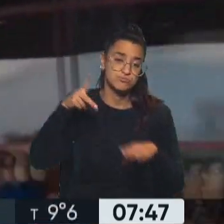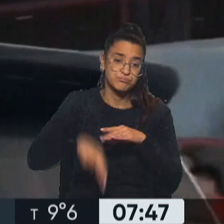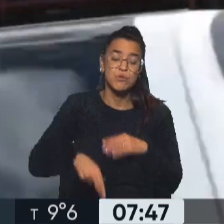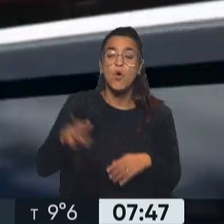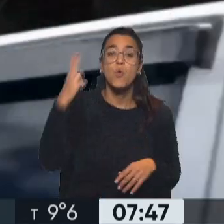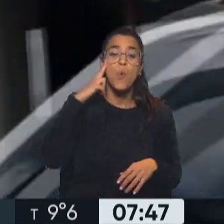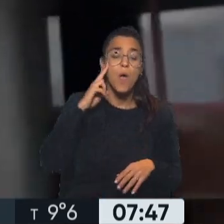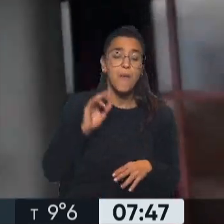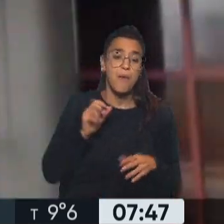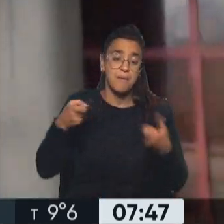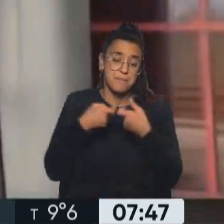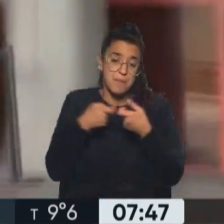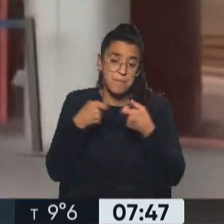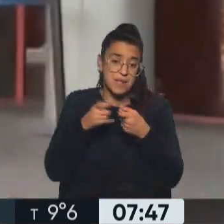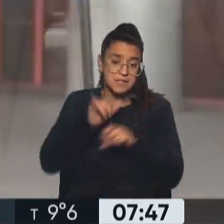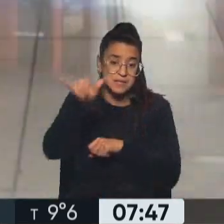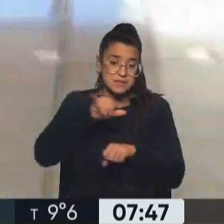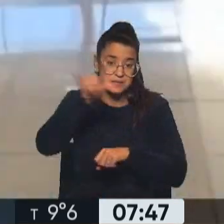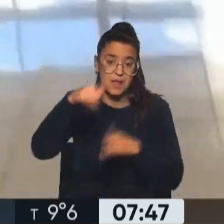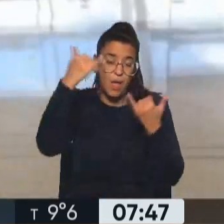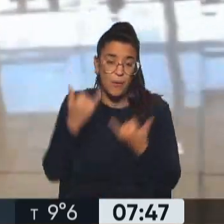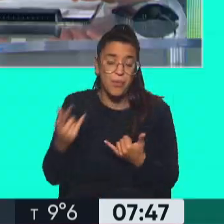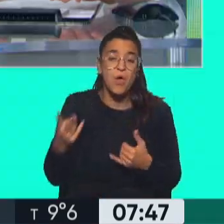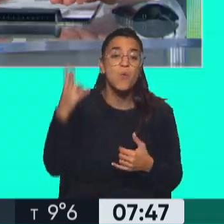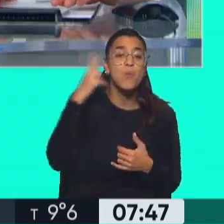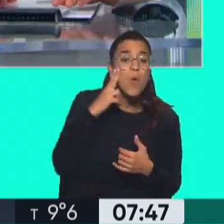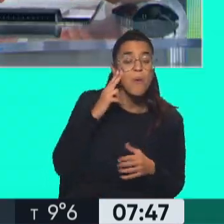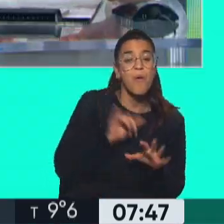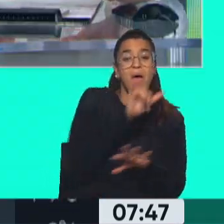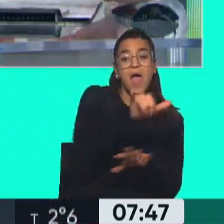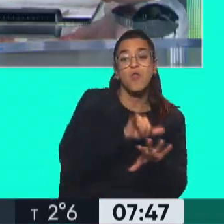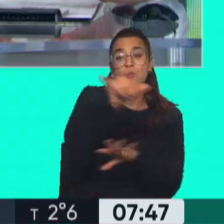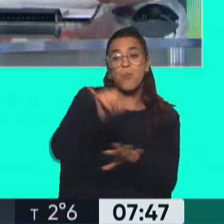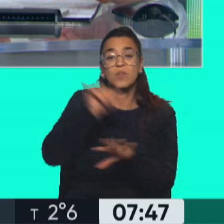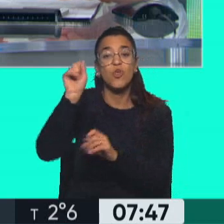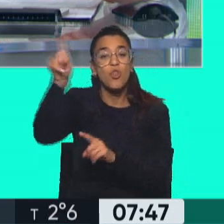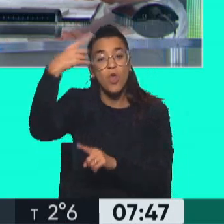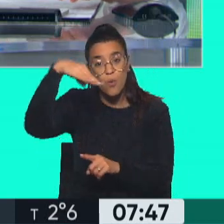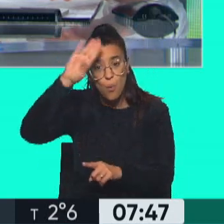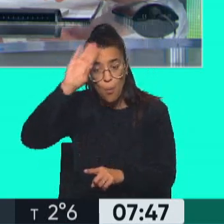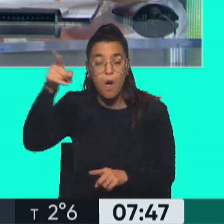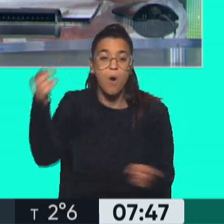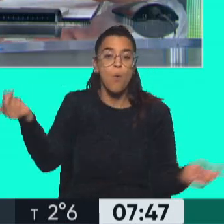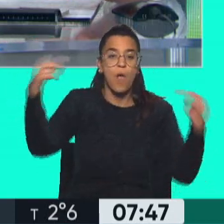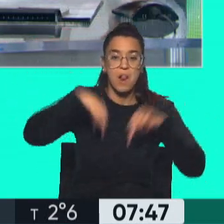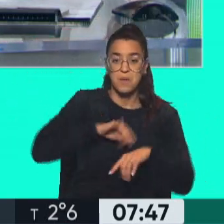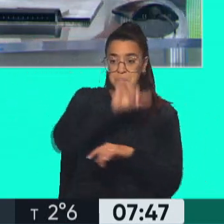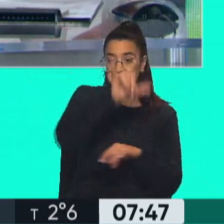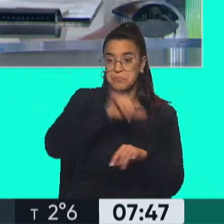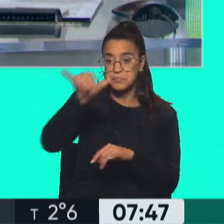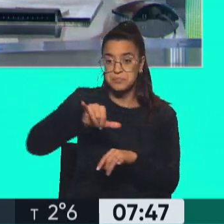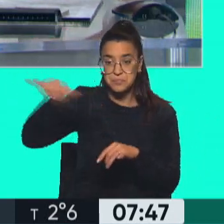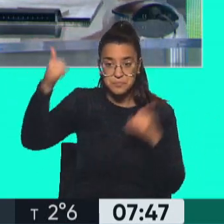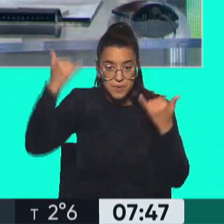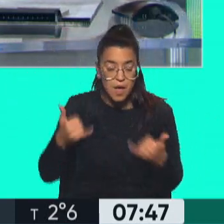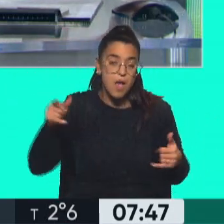9 aerolíneas estadounidenses operaban hacia 9 aeropuertos cubanos, y esto es lo que se va a restablecer en